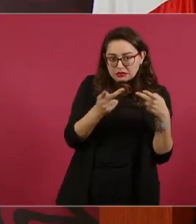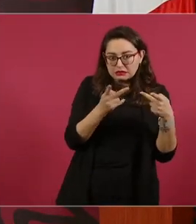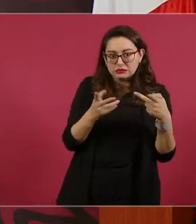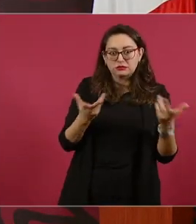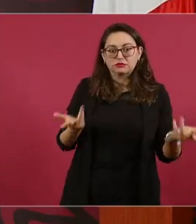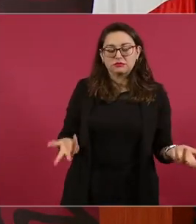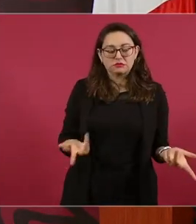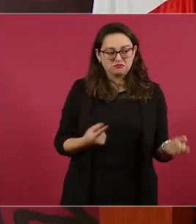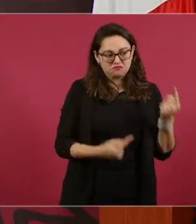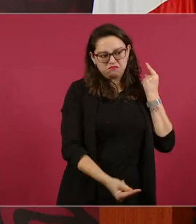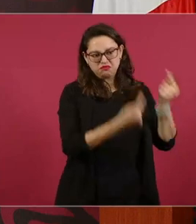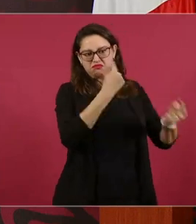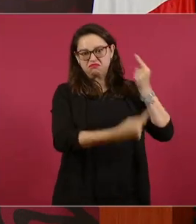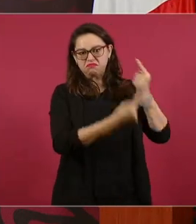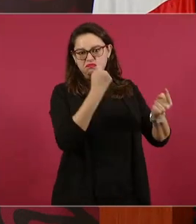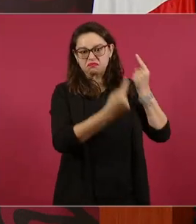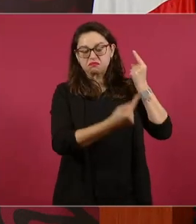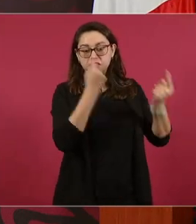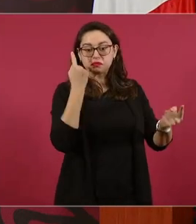para ofenderme